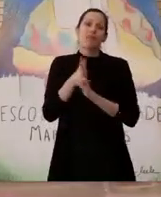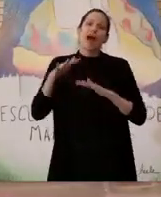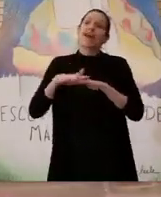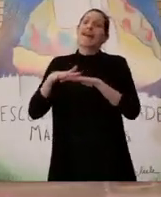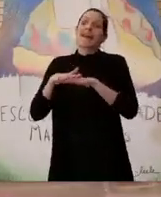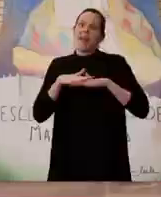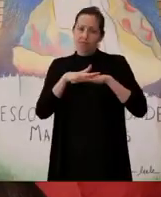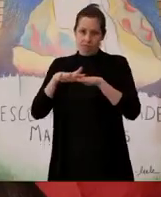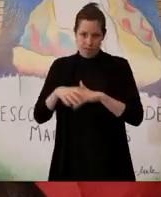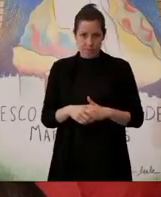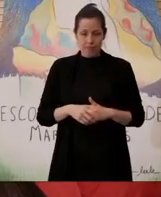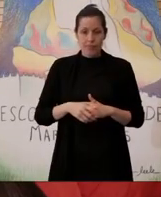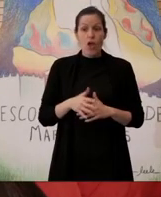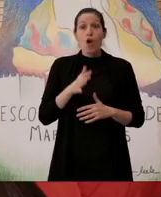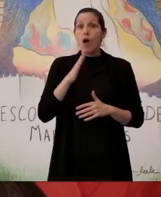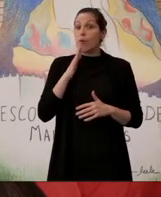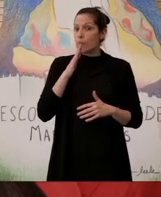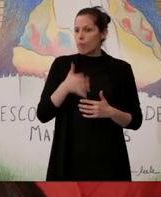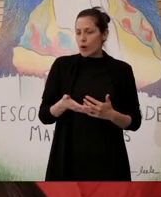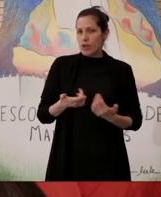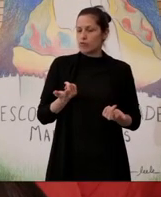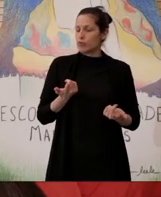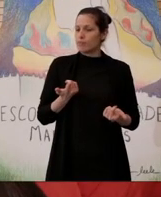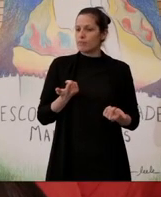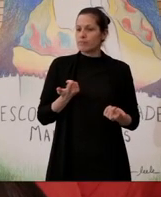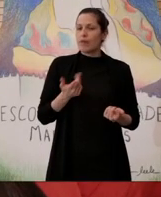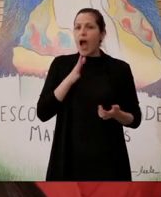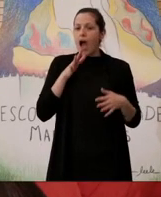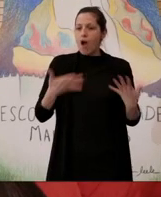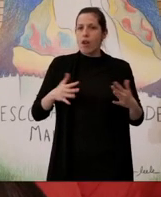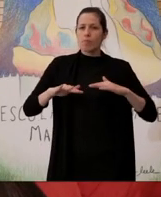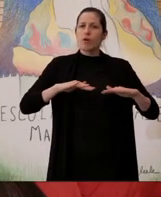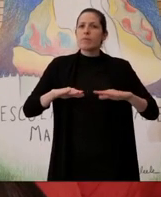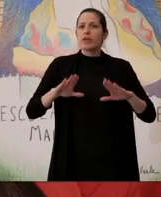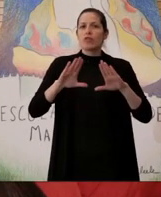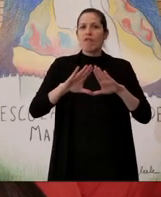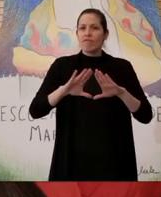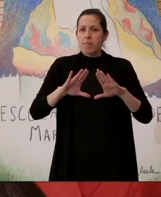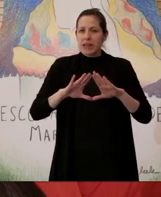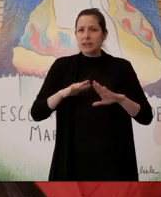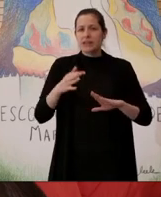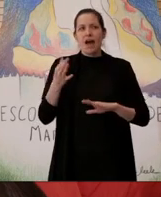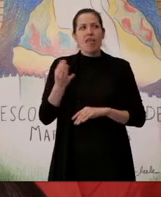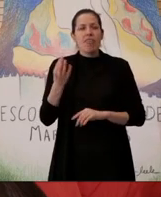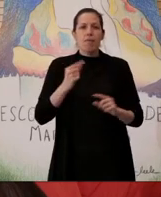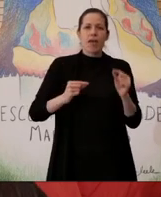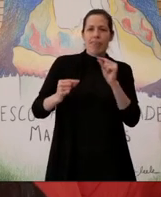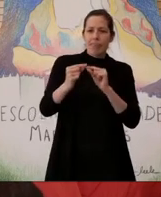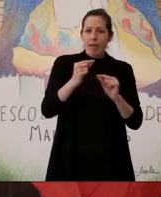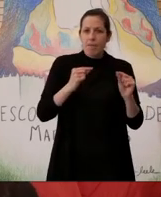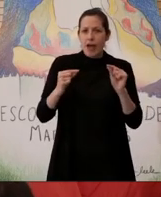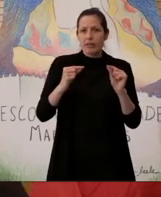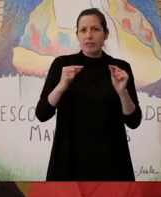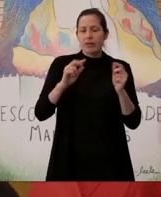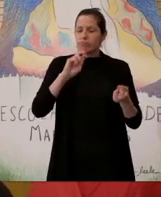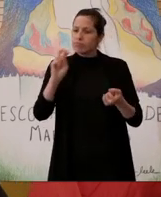yo creo que todo esto implica que en este momento en el movimiento feminista hay que renovar o debate sobre a